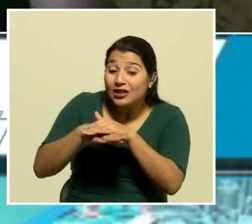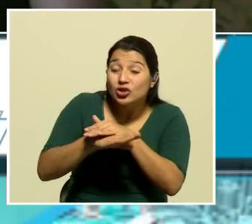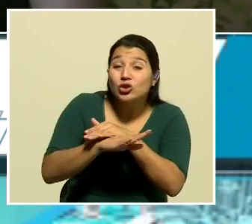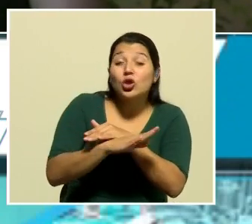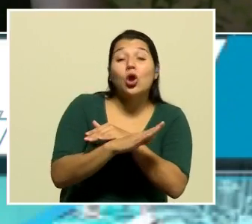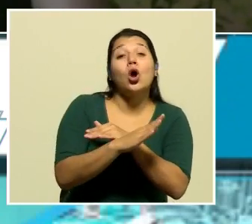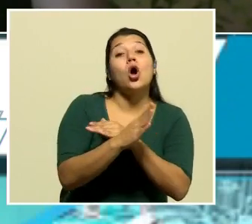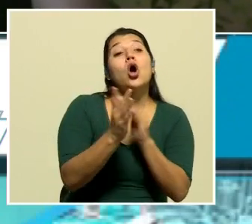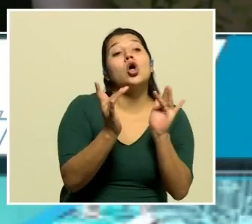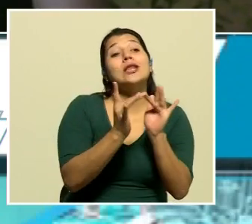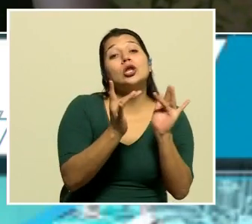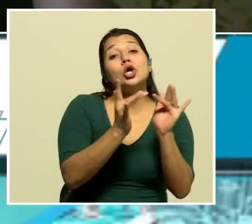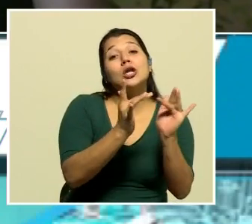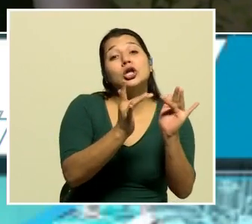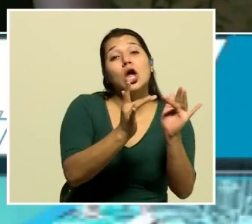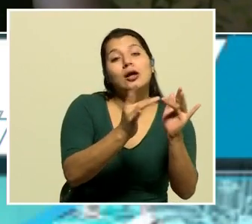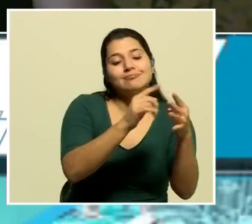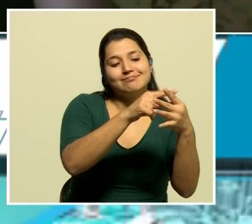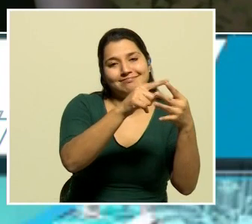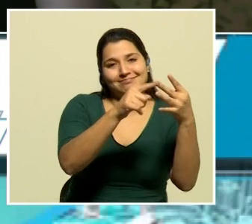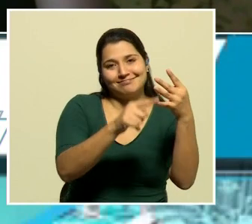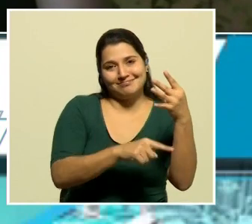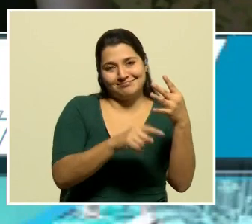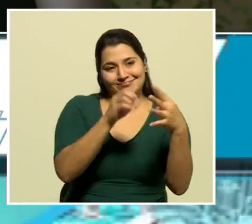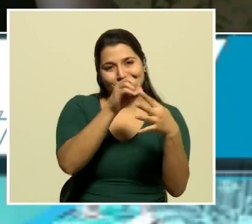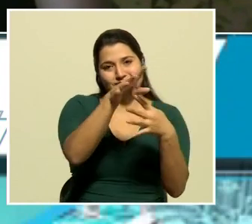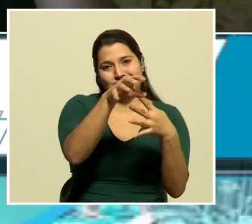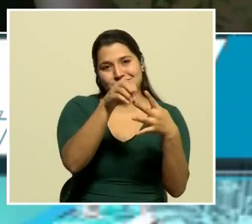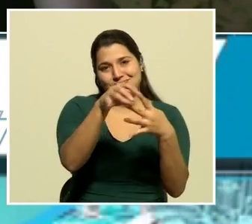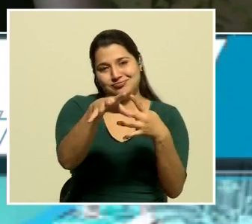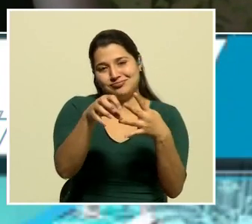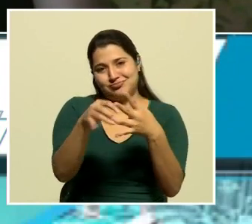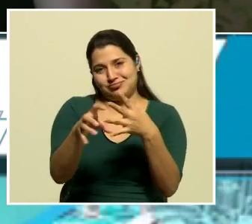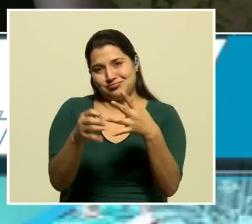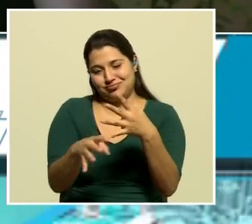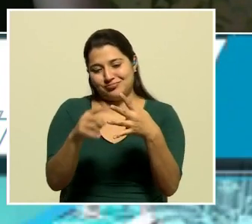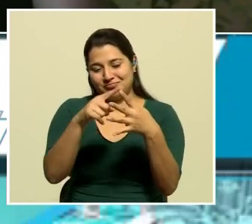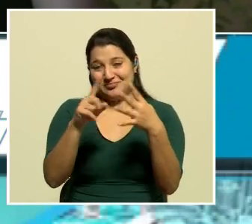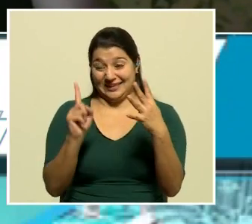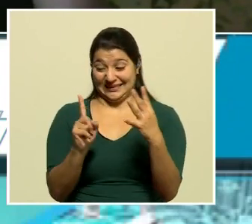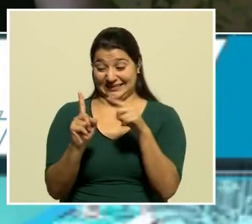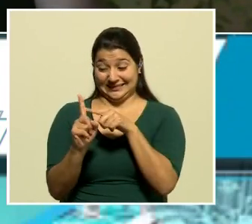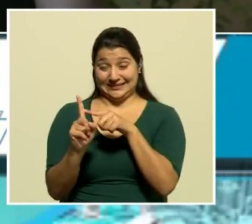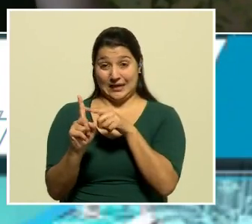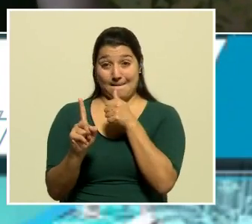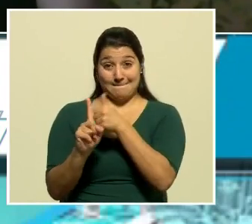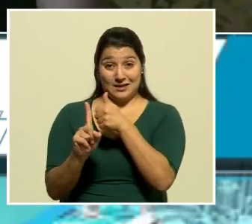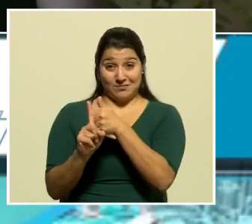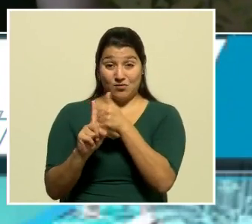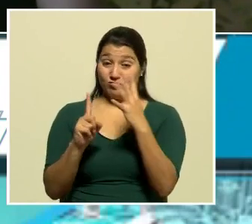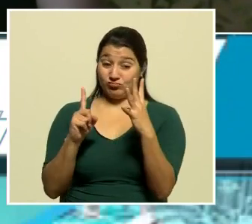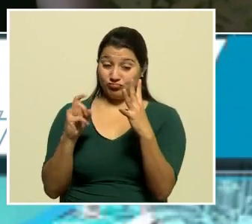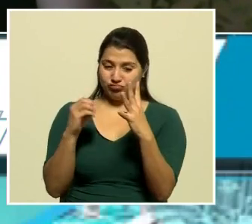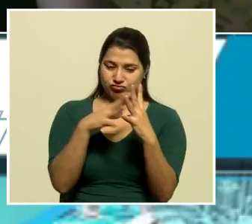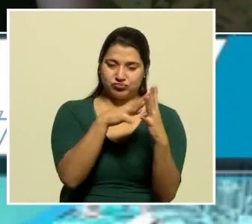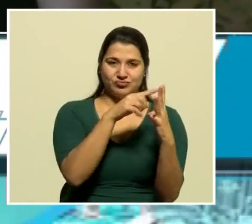personas, según nos comentaron hoy en la frontera y nos han aclarado diferentes autoridades de salud. Entonces,